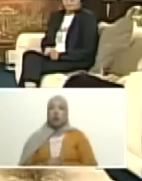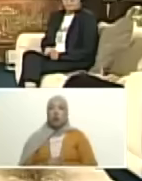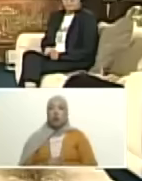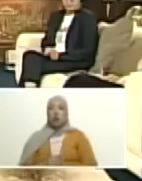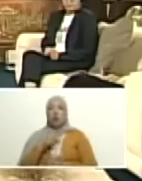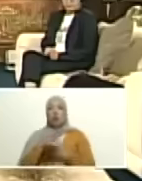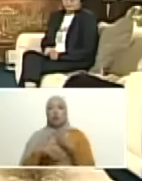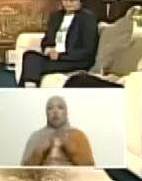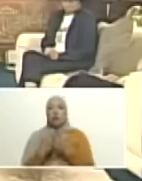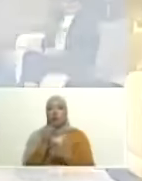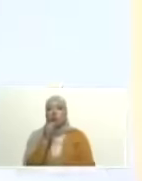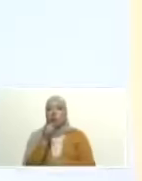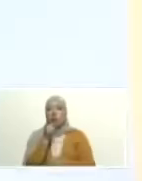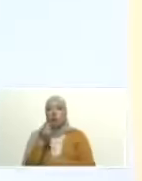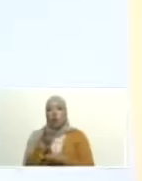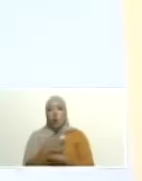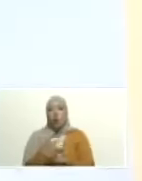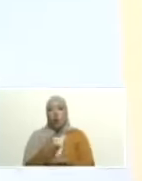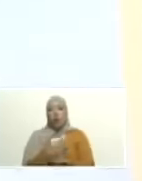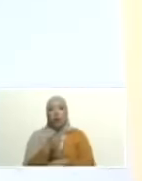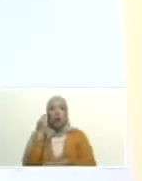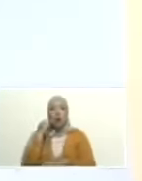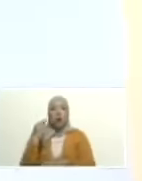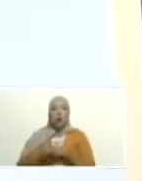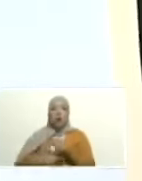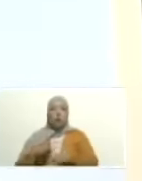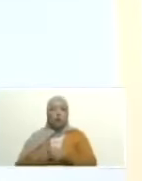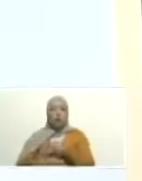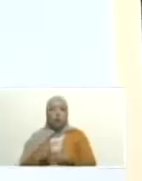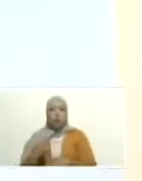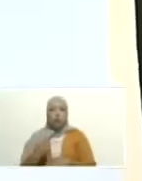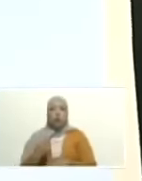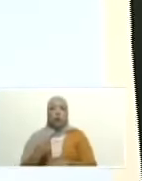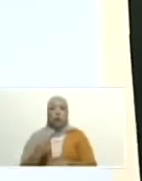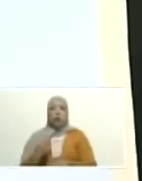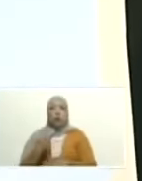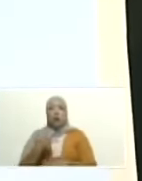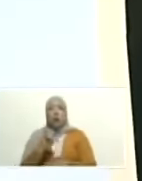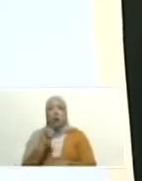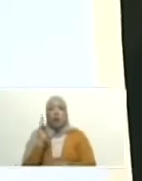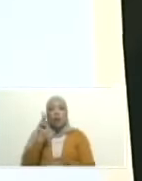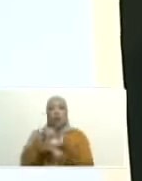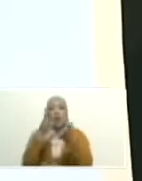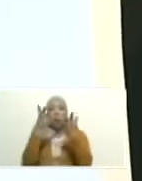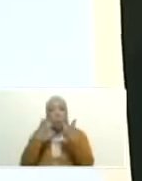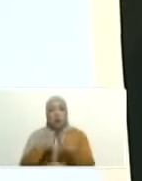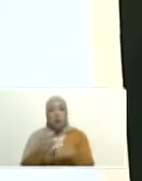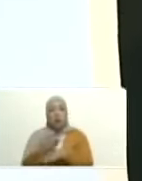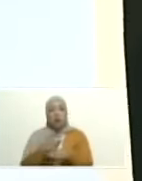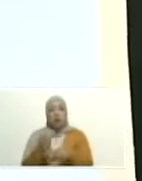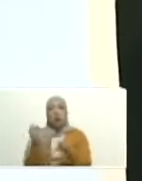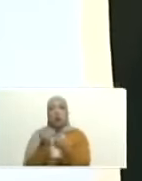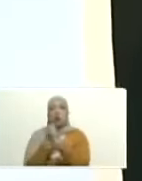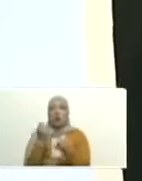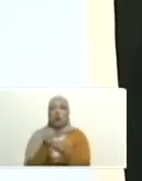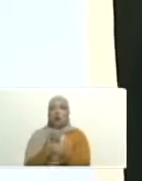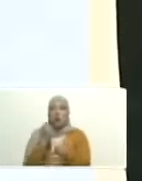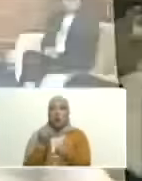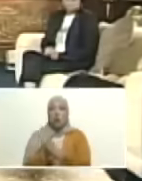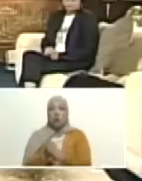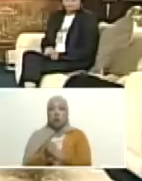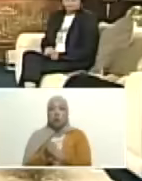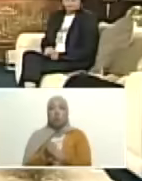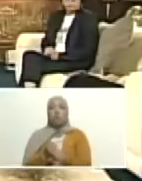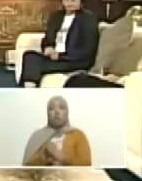parte del gobierno bolivariano revolucionario, María Cristina Iglesias era ministra del Trabajo, la gran